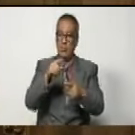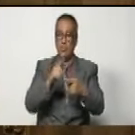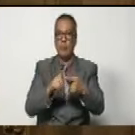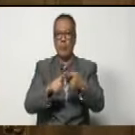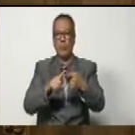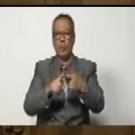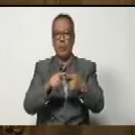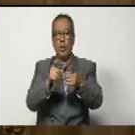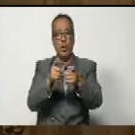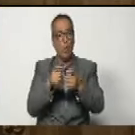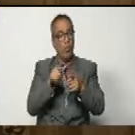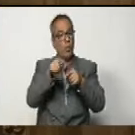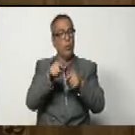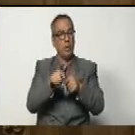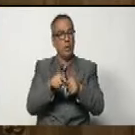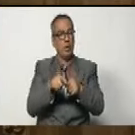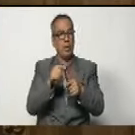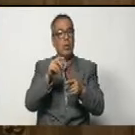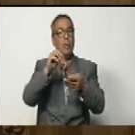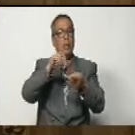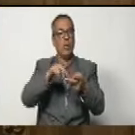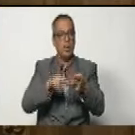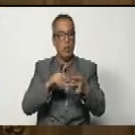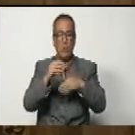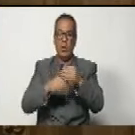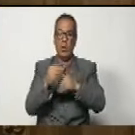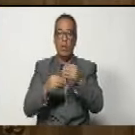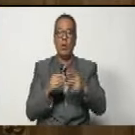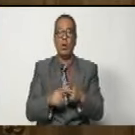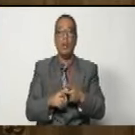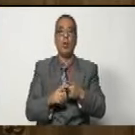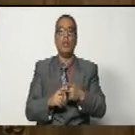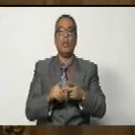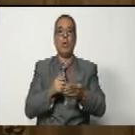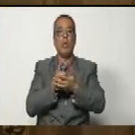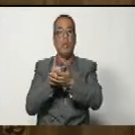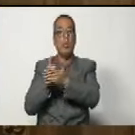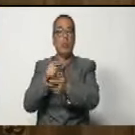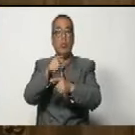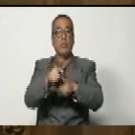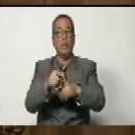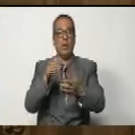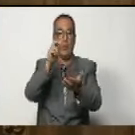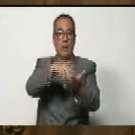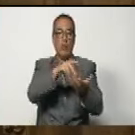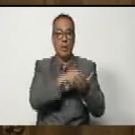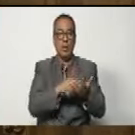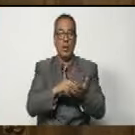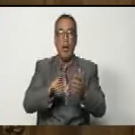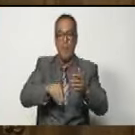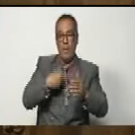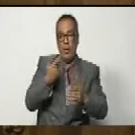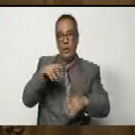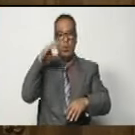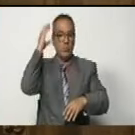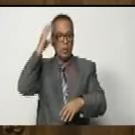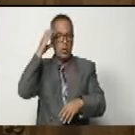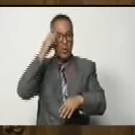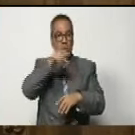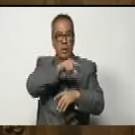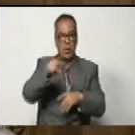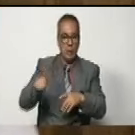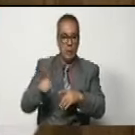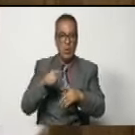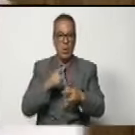siguientes: multas, cláusula temporal de establecimiento, asistencia a sesiones de capacitación y concientización